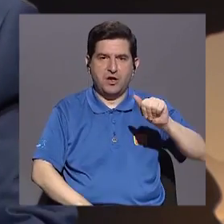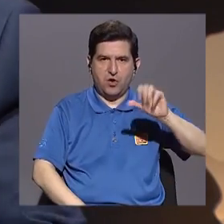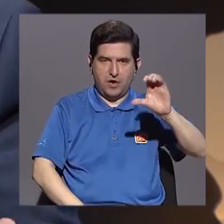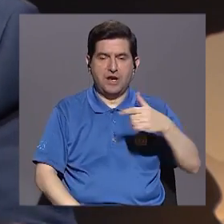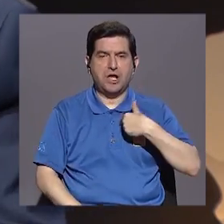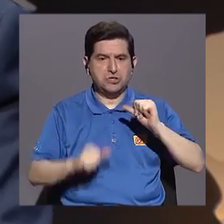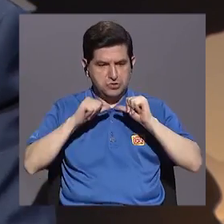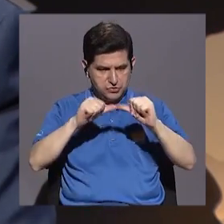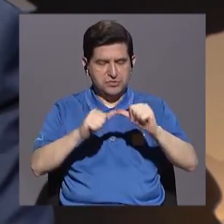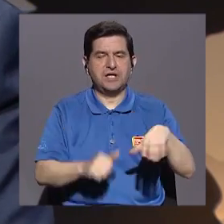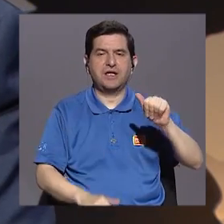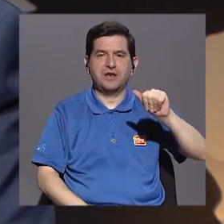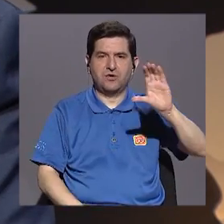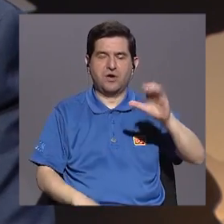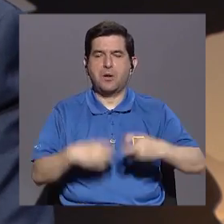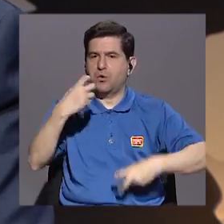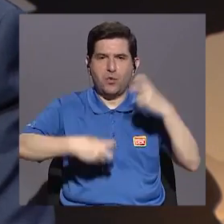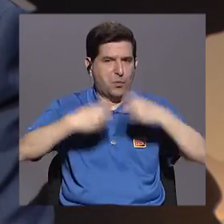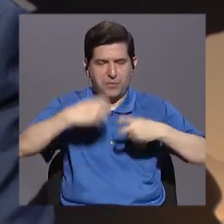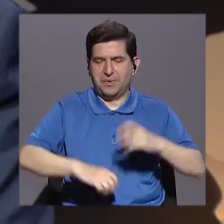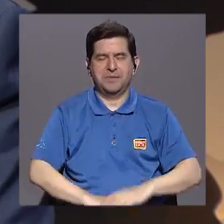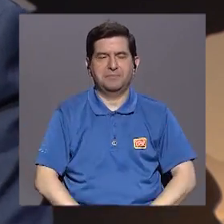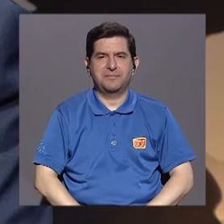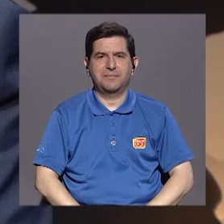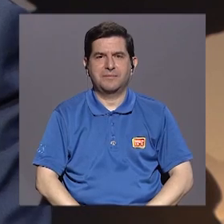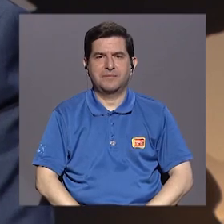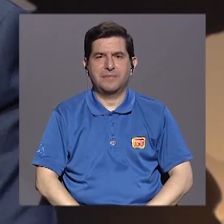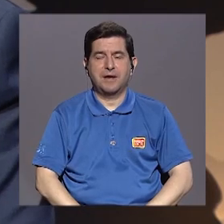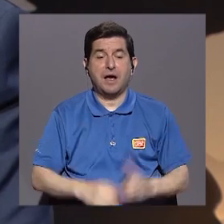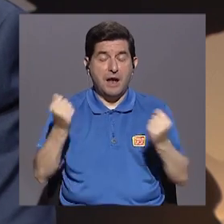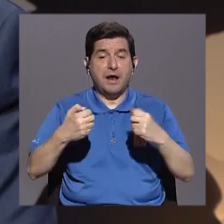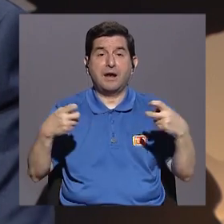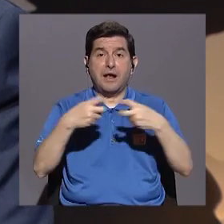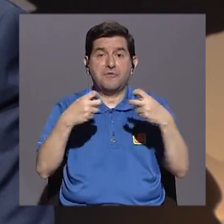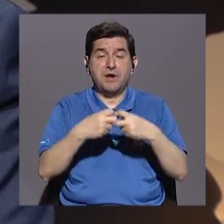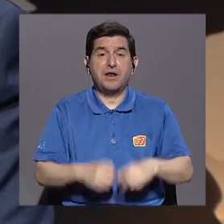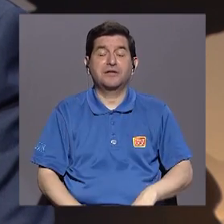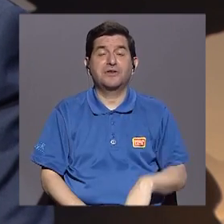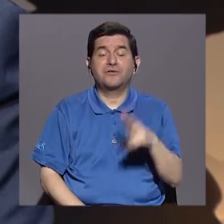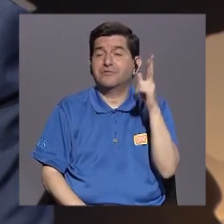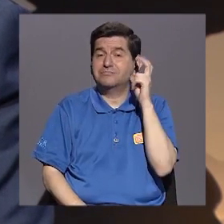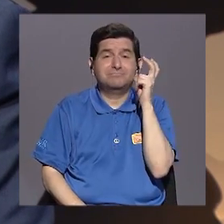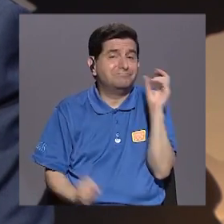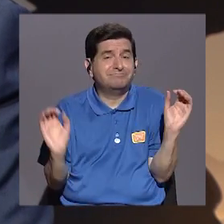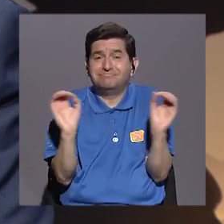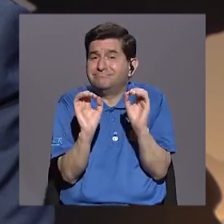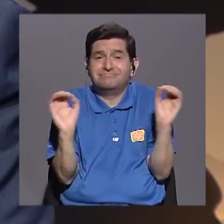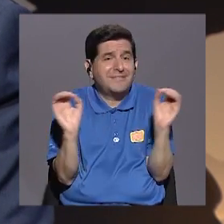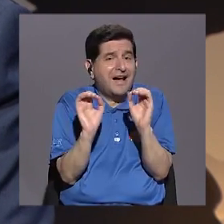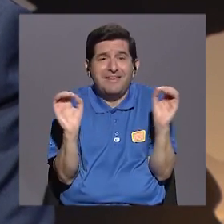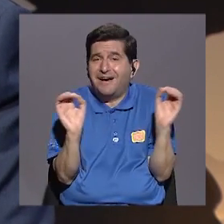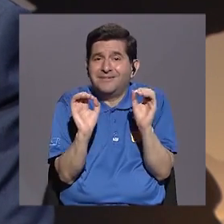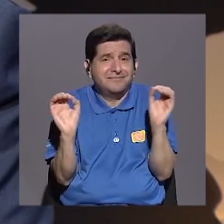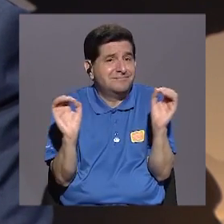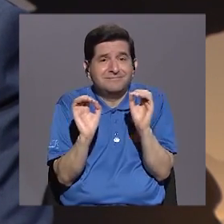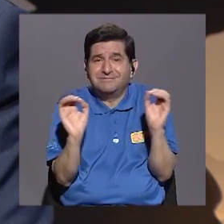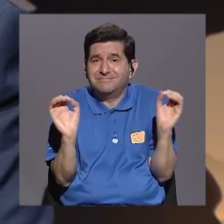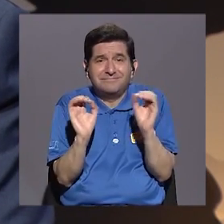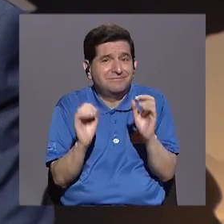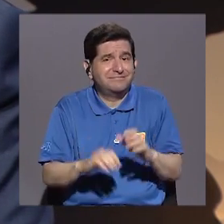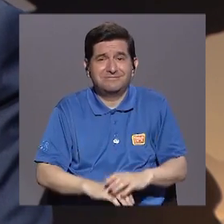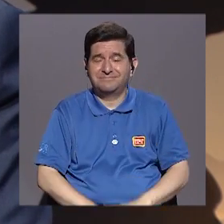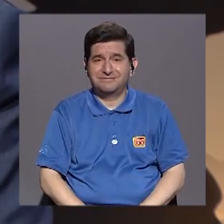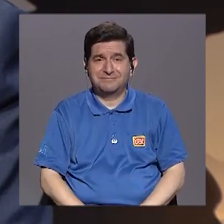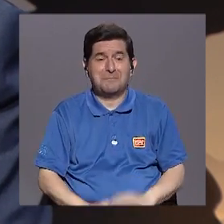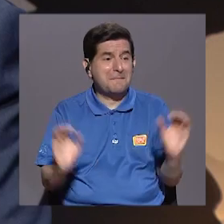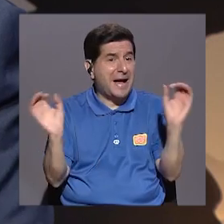yo puedo seguir combina y de condiciones sin ningún problema alguna belleza del vehículo eléctrico es el ruido no tienes río alguno